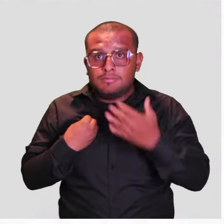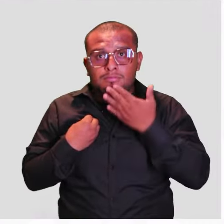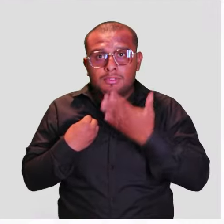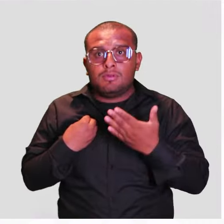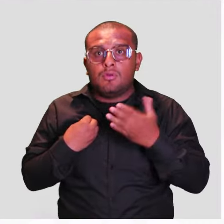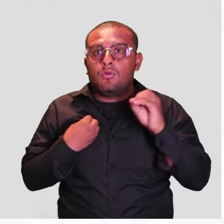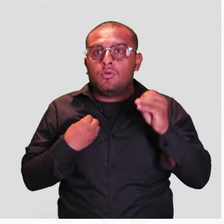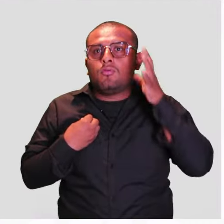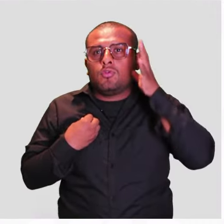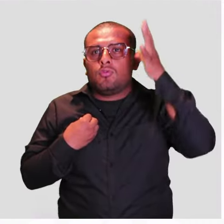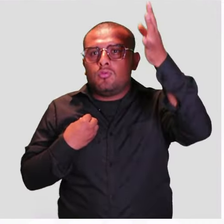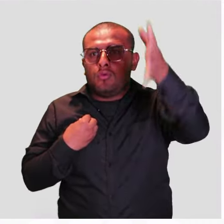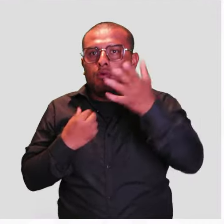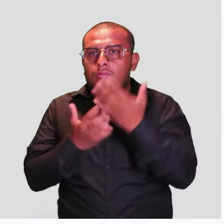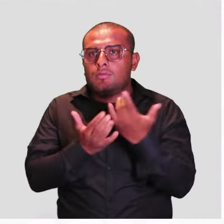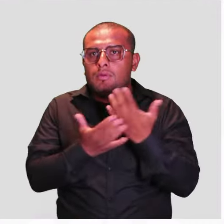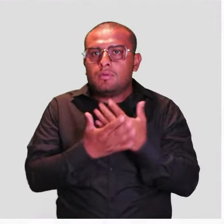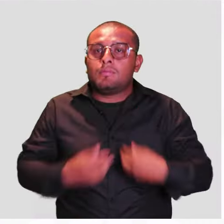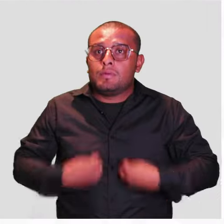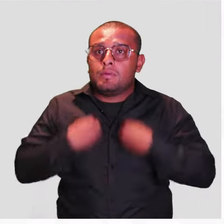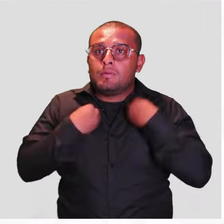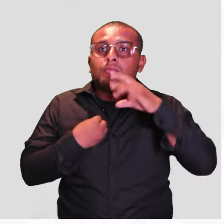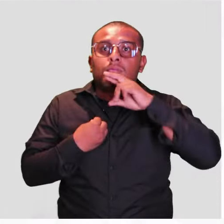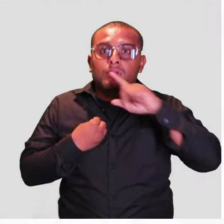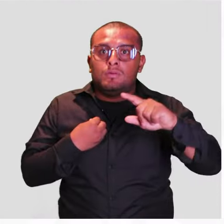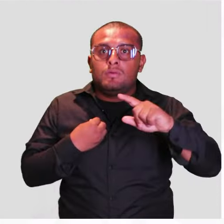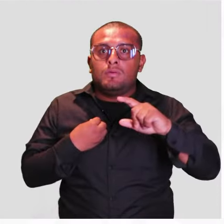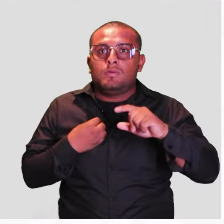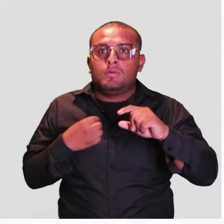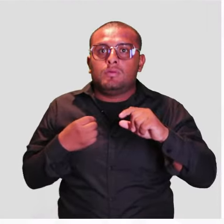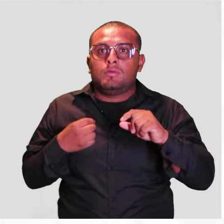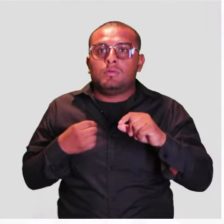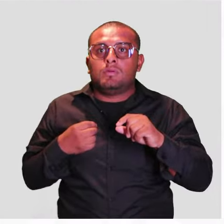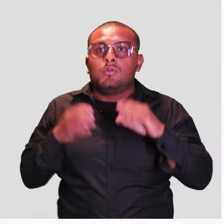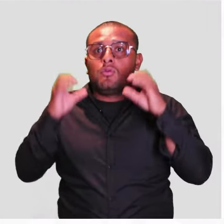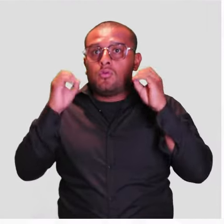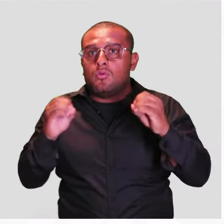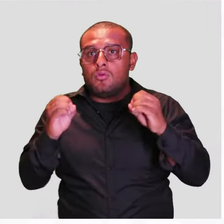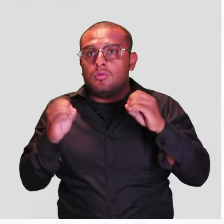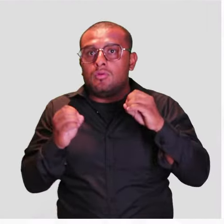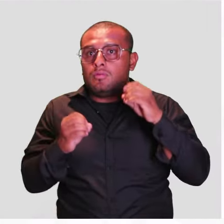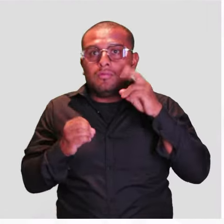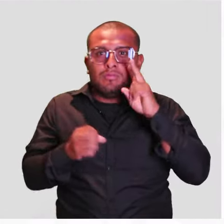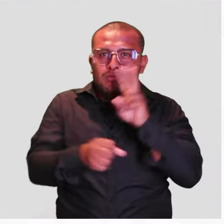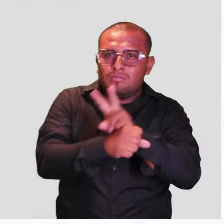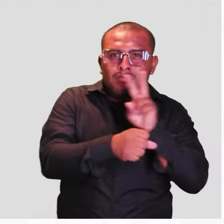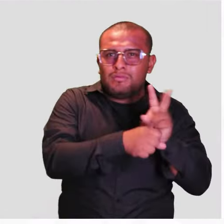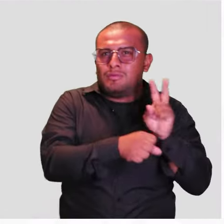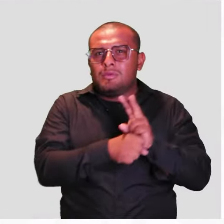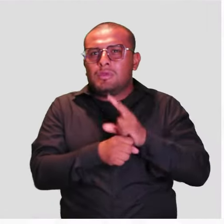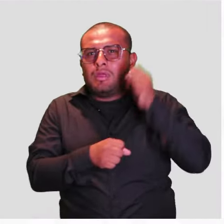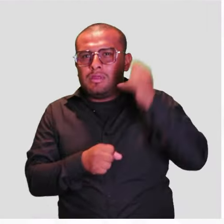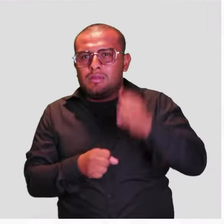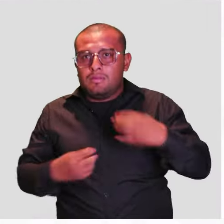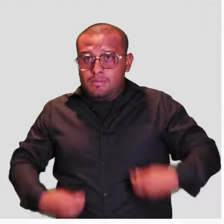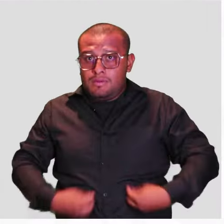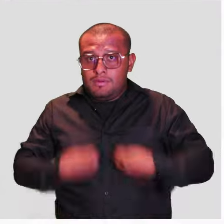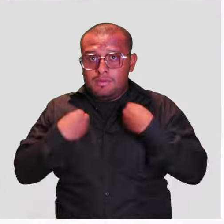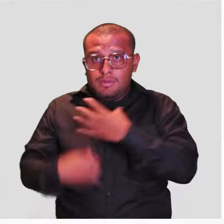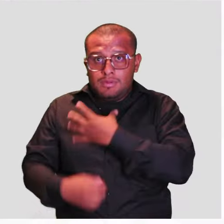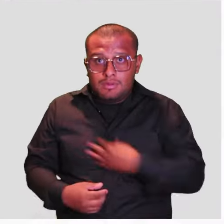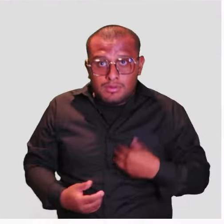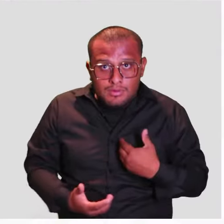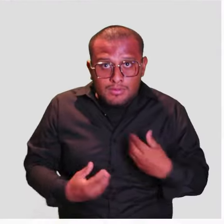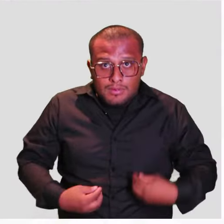vida vaya a mejorar? ¿Crees que con estas cosas de hoy tus hijos van a tener una mejor calidad de